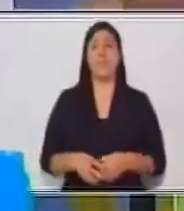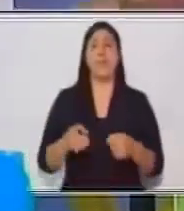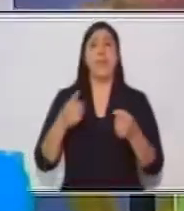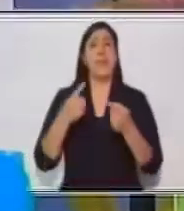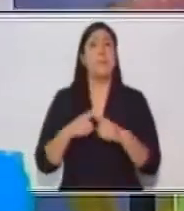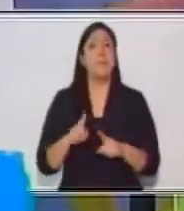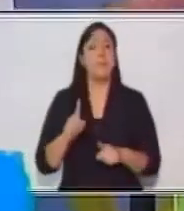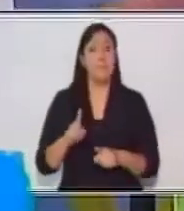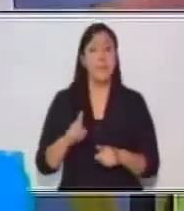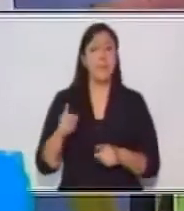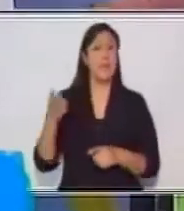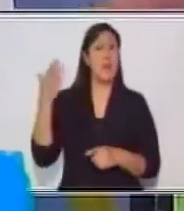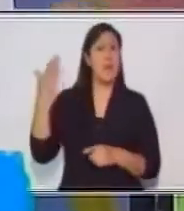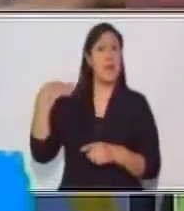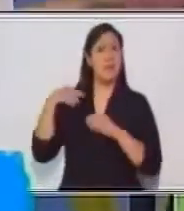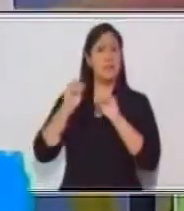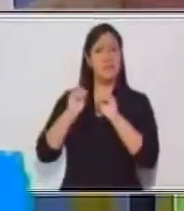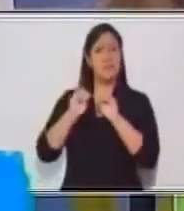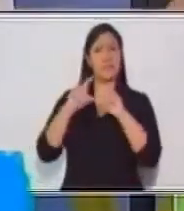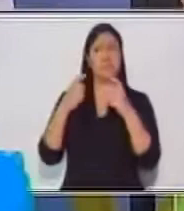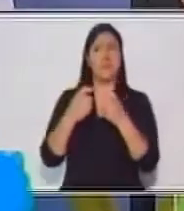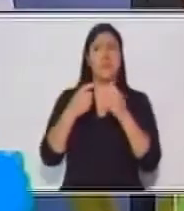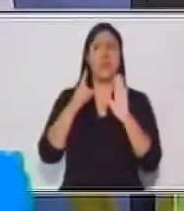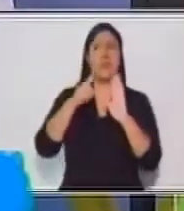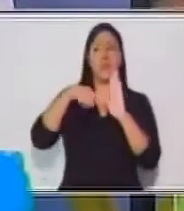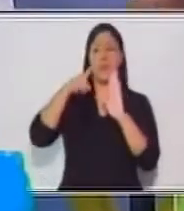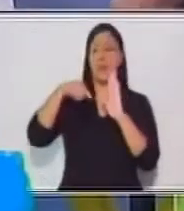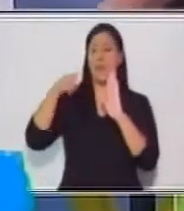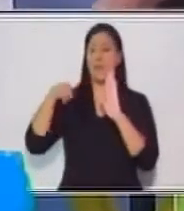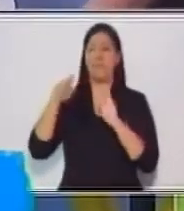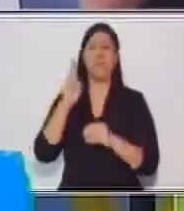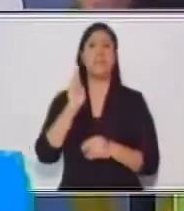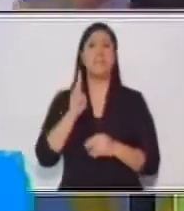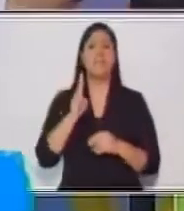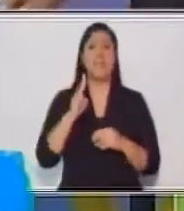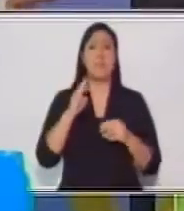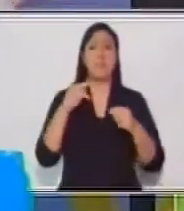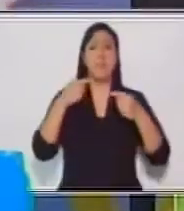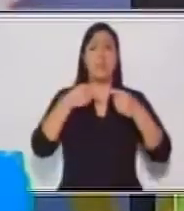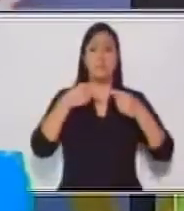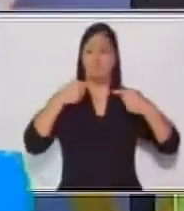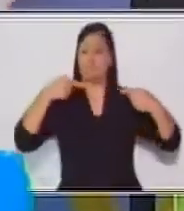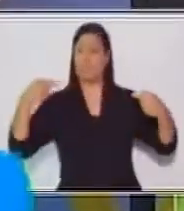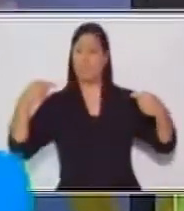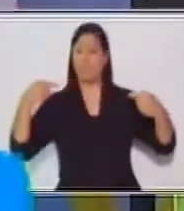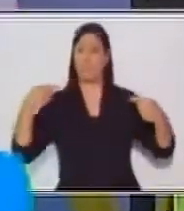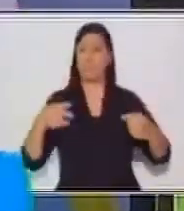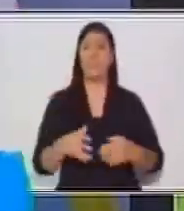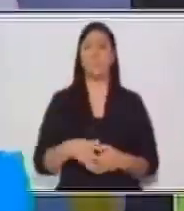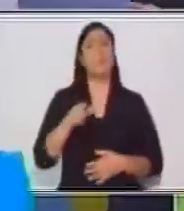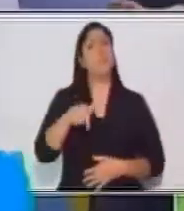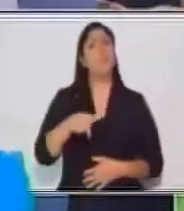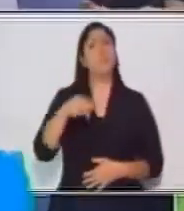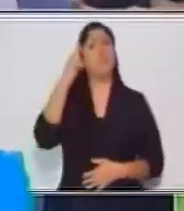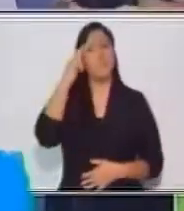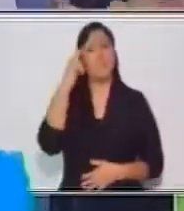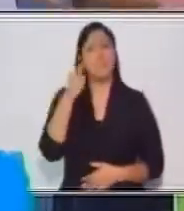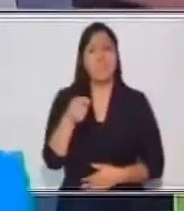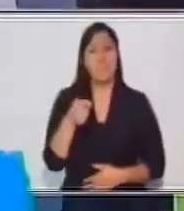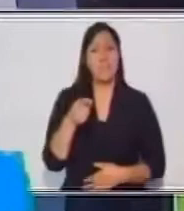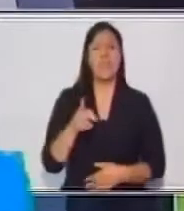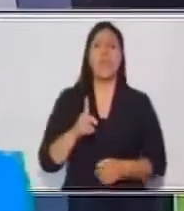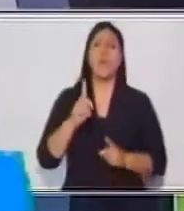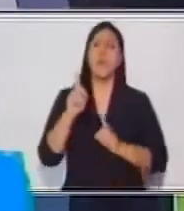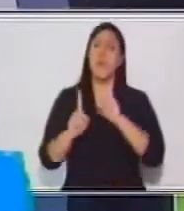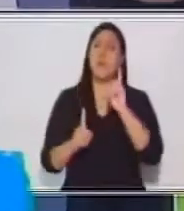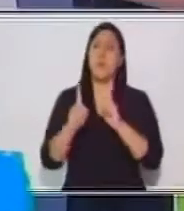una proporcionalidad directa es una recta. Bien, ahora recordemos esas